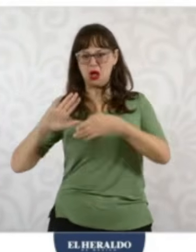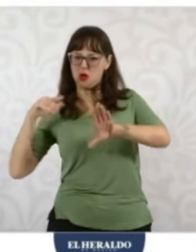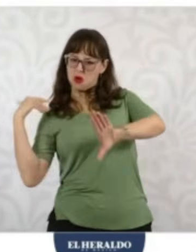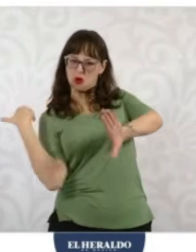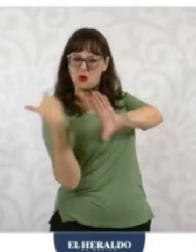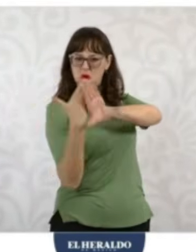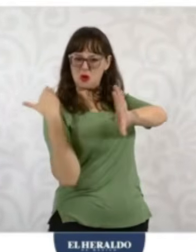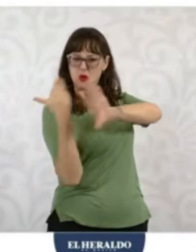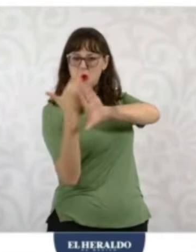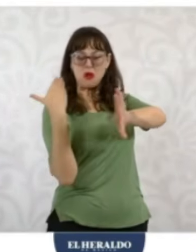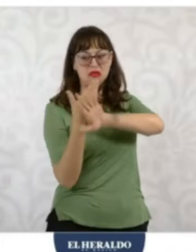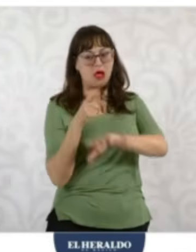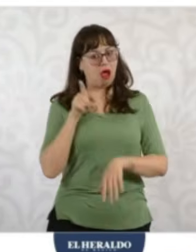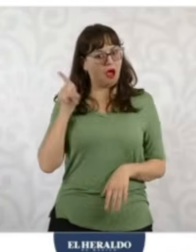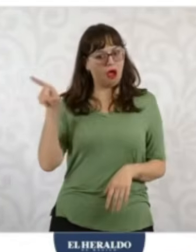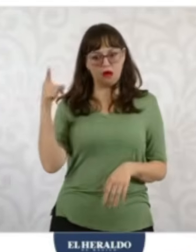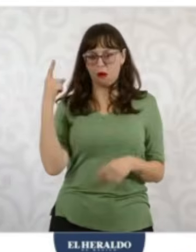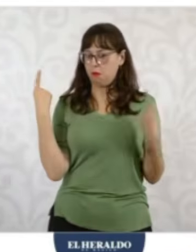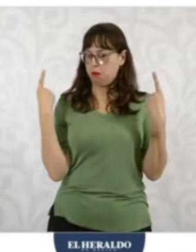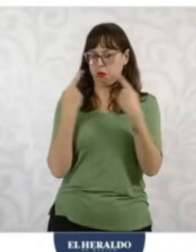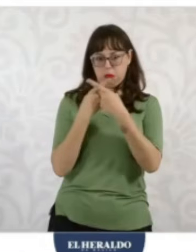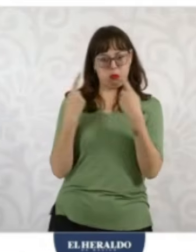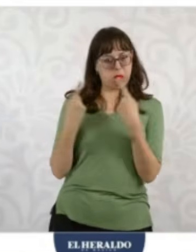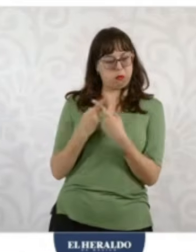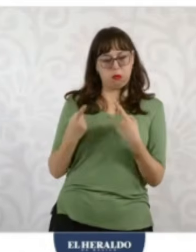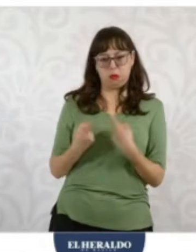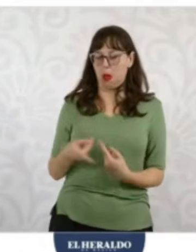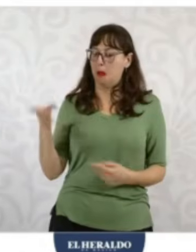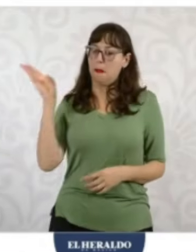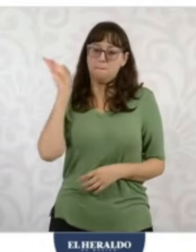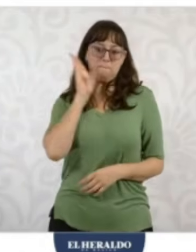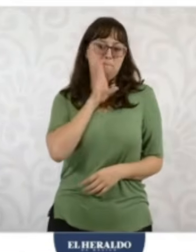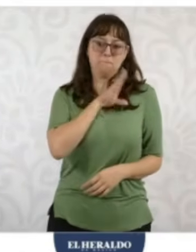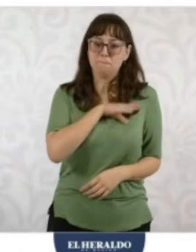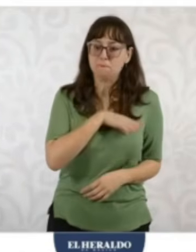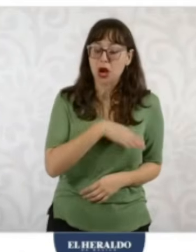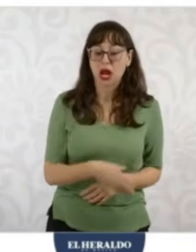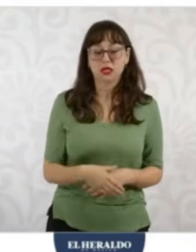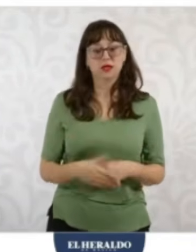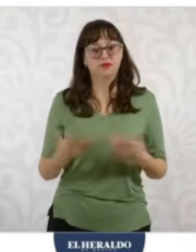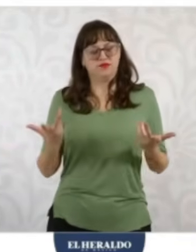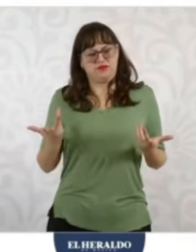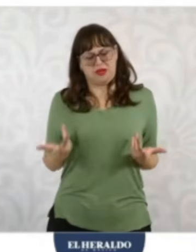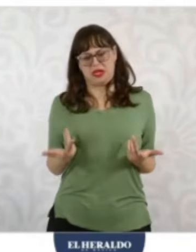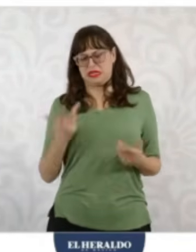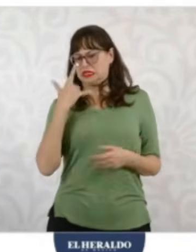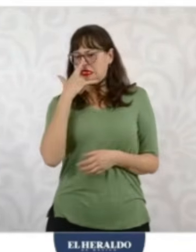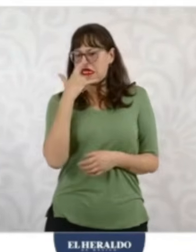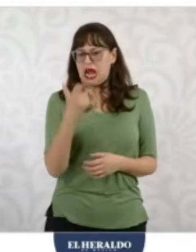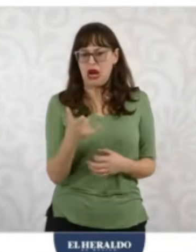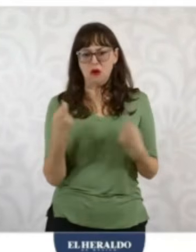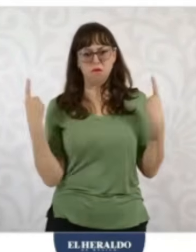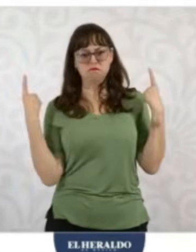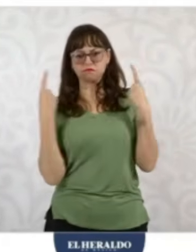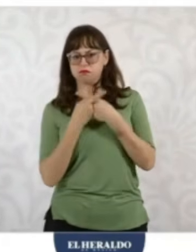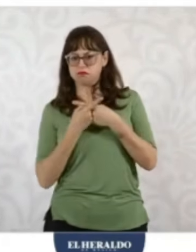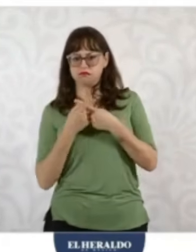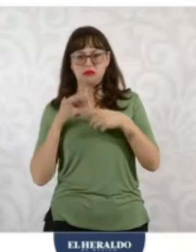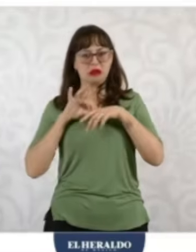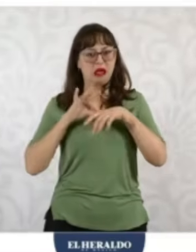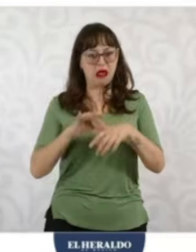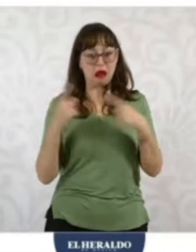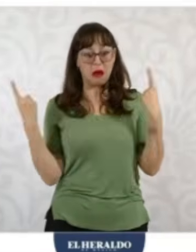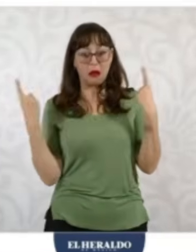declaraciones incongruentes sobre la relación con Estados Unidos, declaraciones que chocan entre sí y que chocan con la realidad. Vea